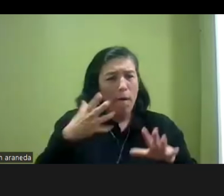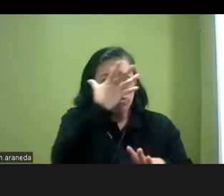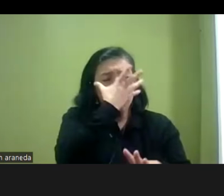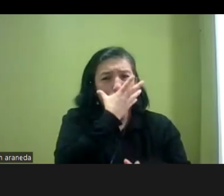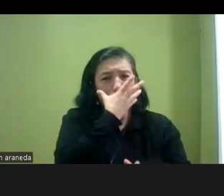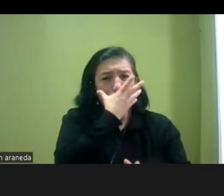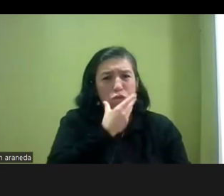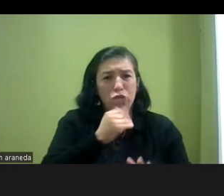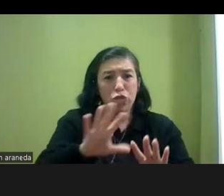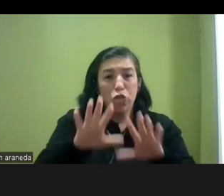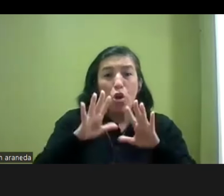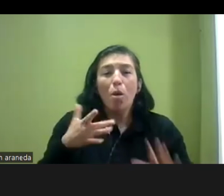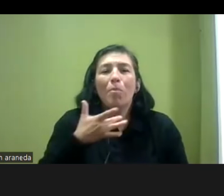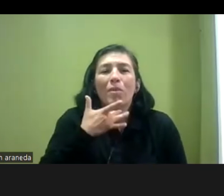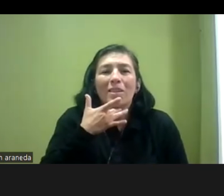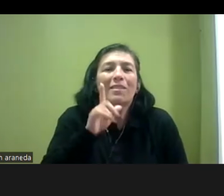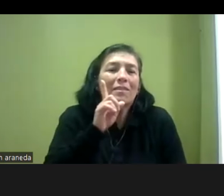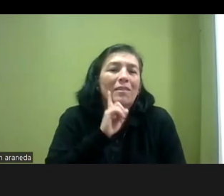exigían